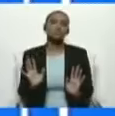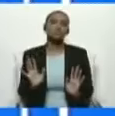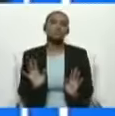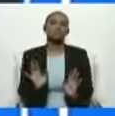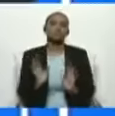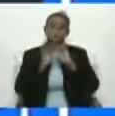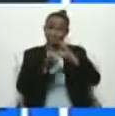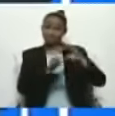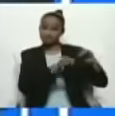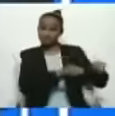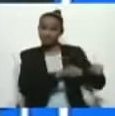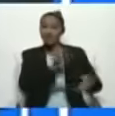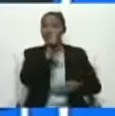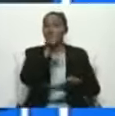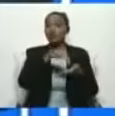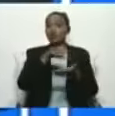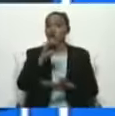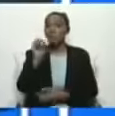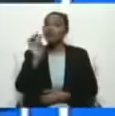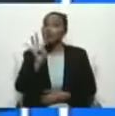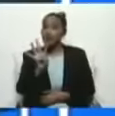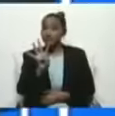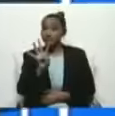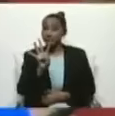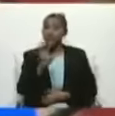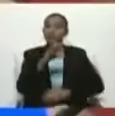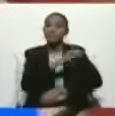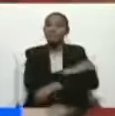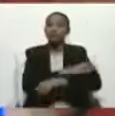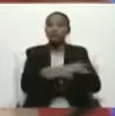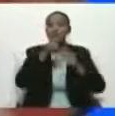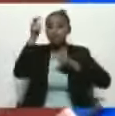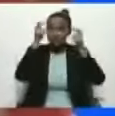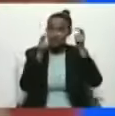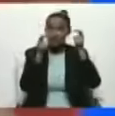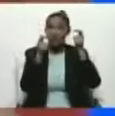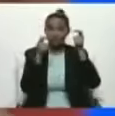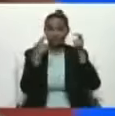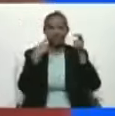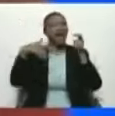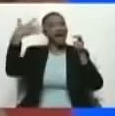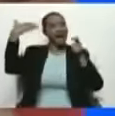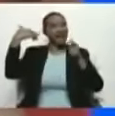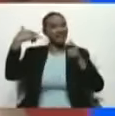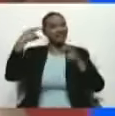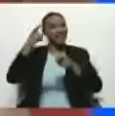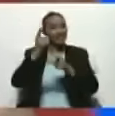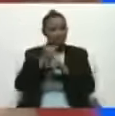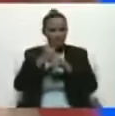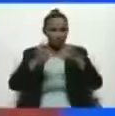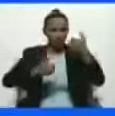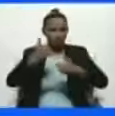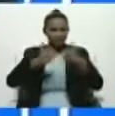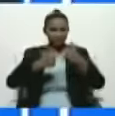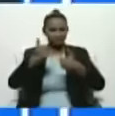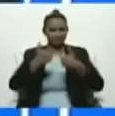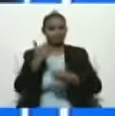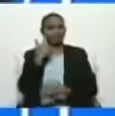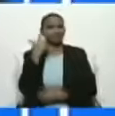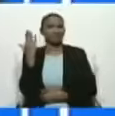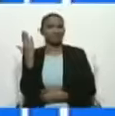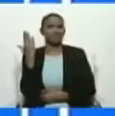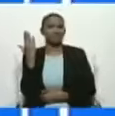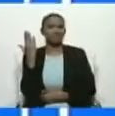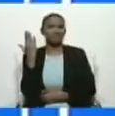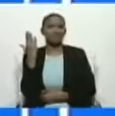2004. La oposición a Chávez rechaza los números oficiales, pero él llama a la reconciliación. ¿Se acuerdan? El